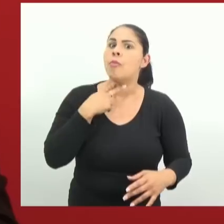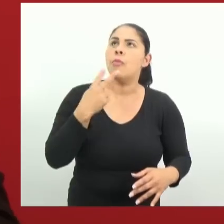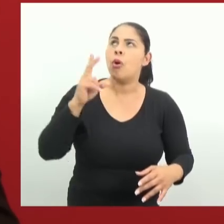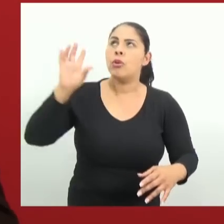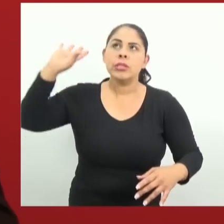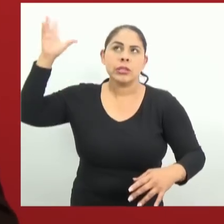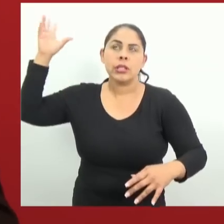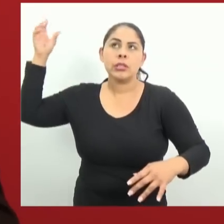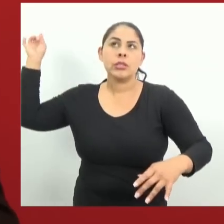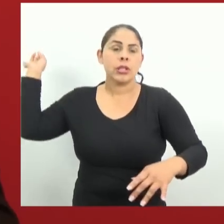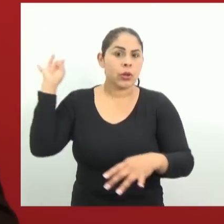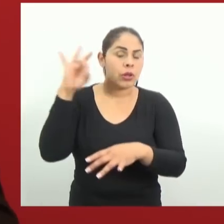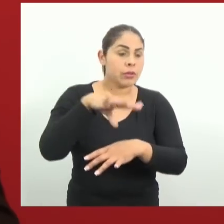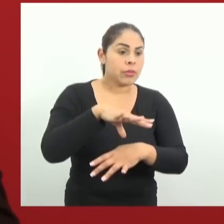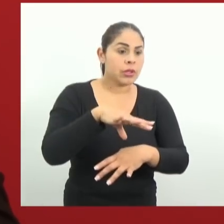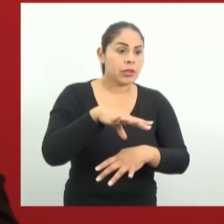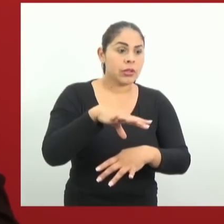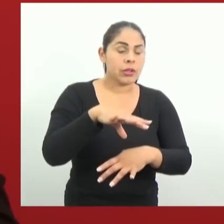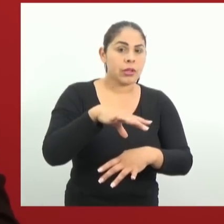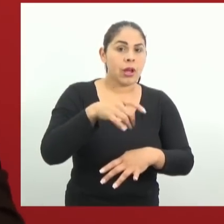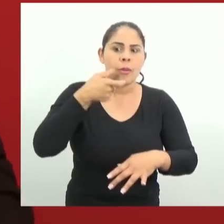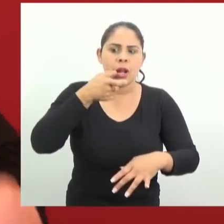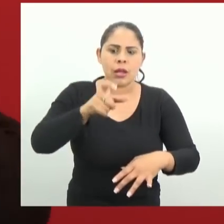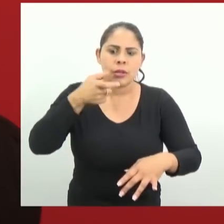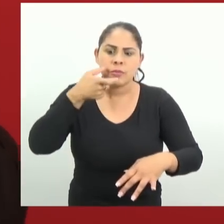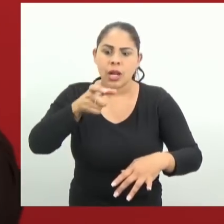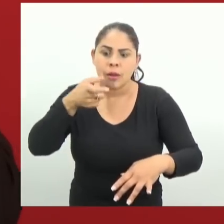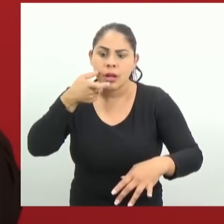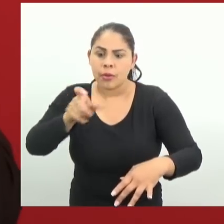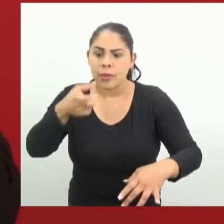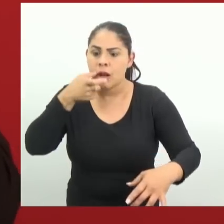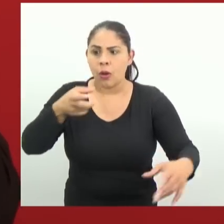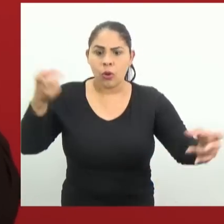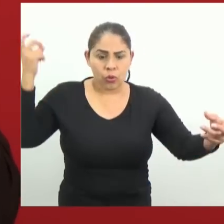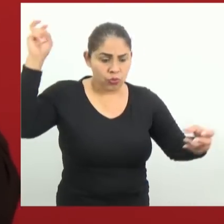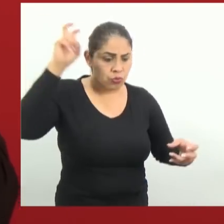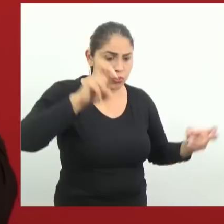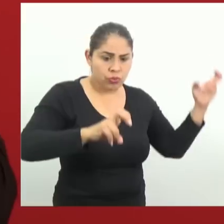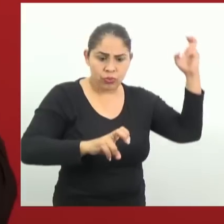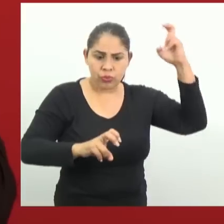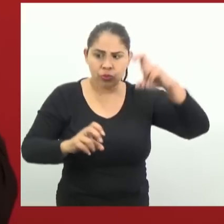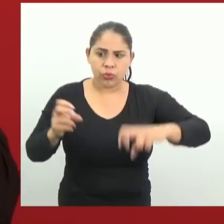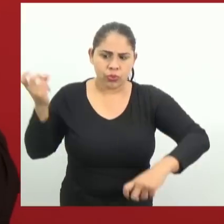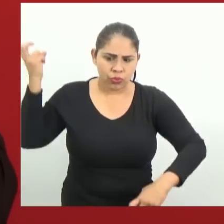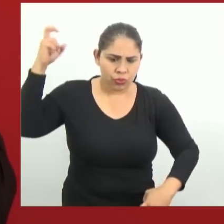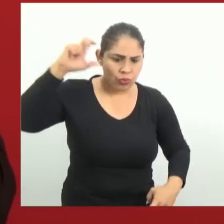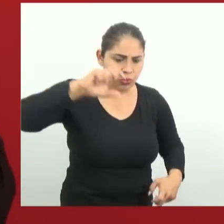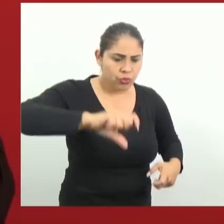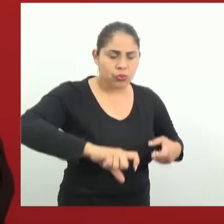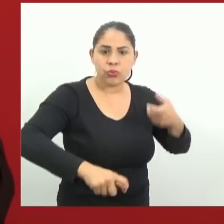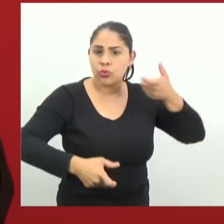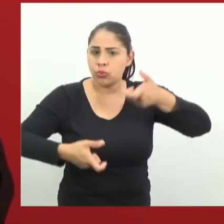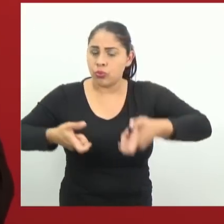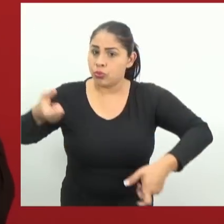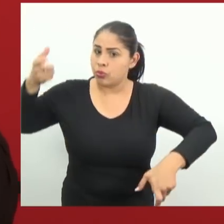dice la Biblia que cayeron palabras del cielo. Cayó una voz del cielo. Y déjame explicar una